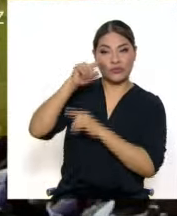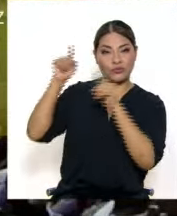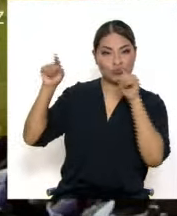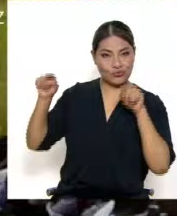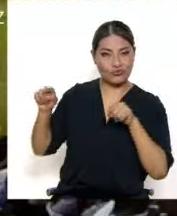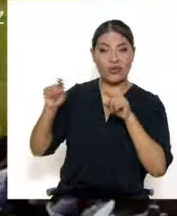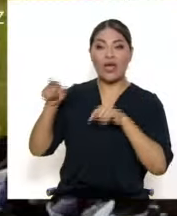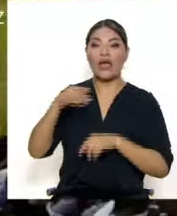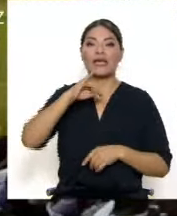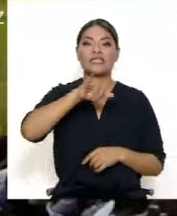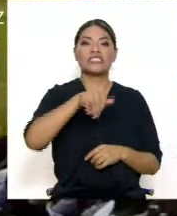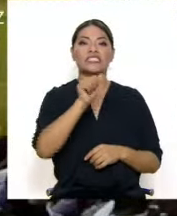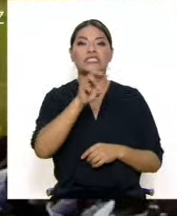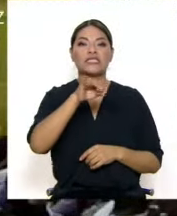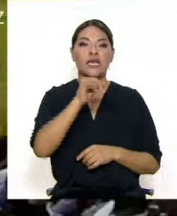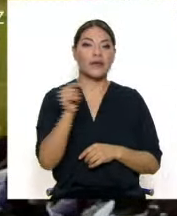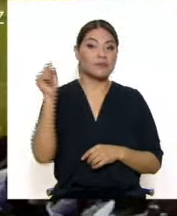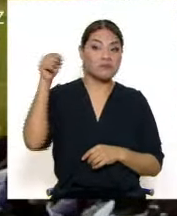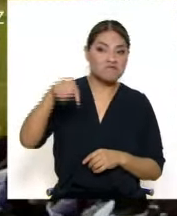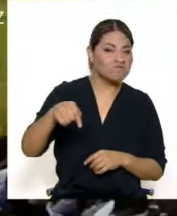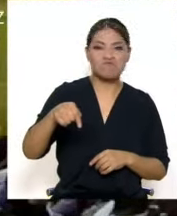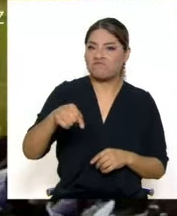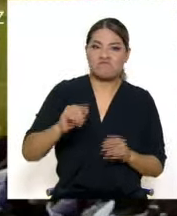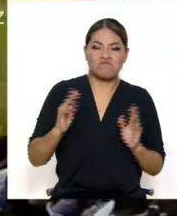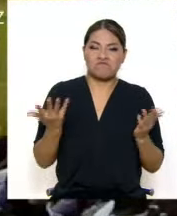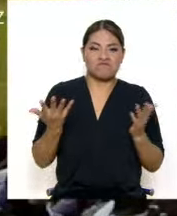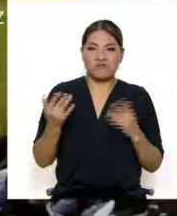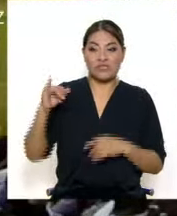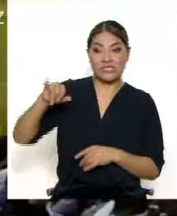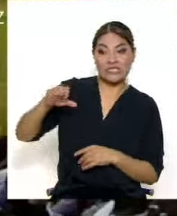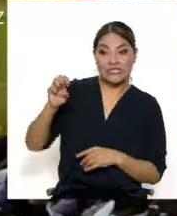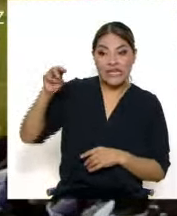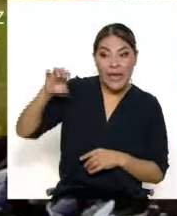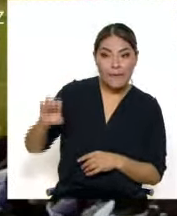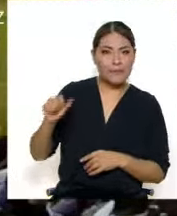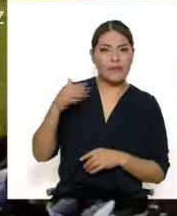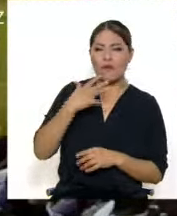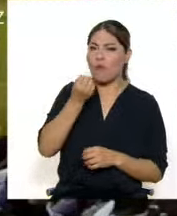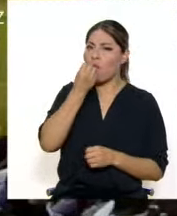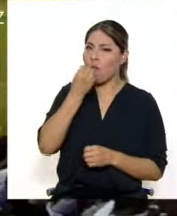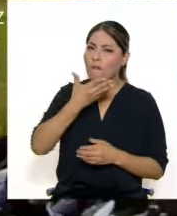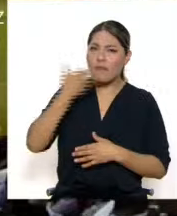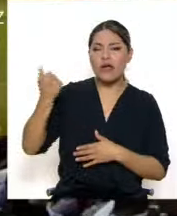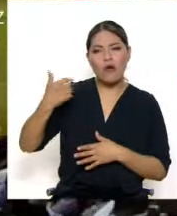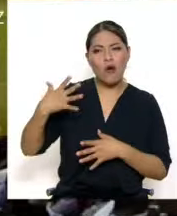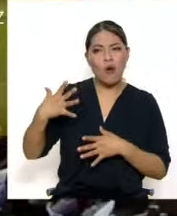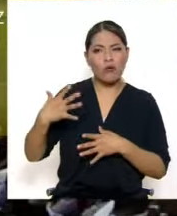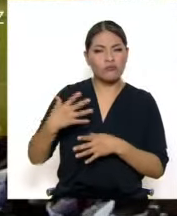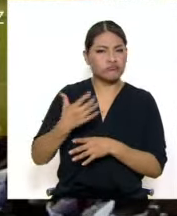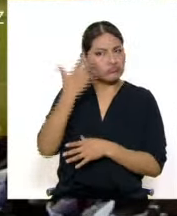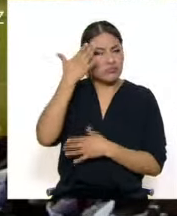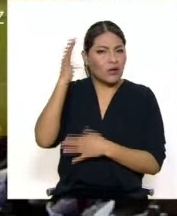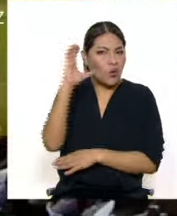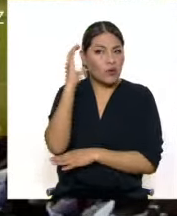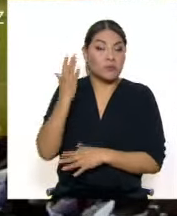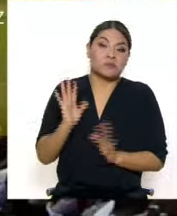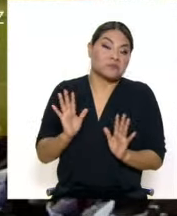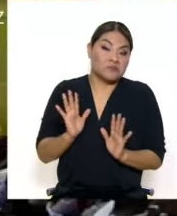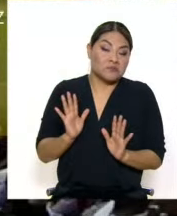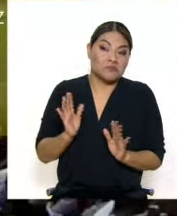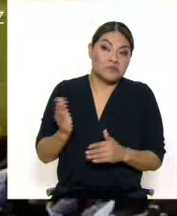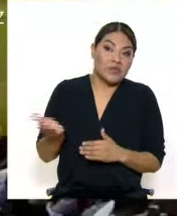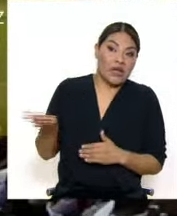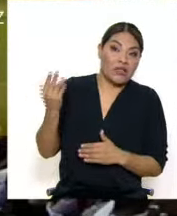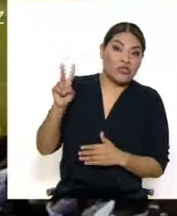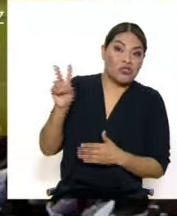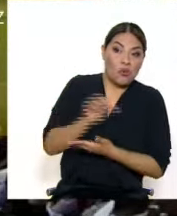James Rodríguez, el mejor jugador de la Copa América, no estará presente en esta alineación de Colombia. Las razones: desde hace